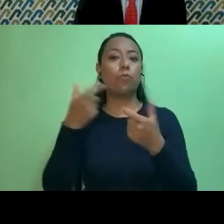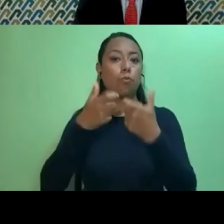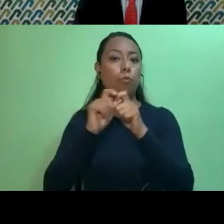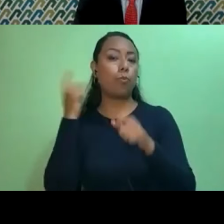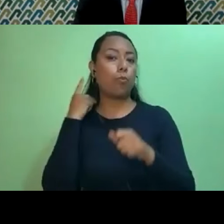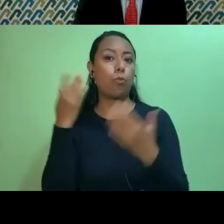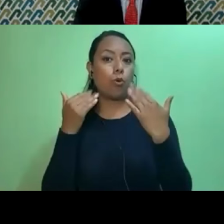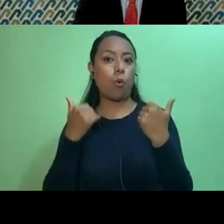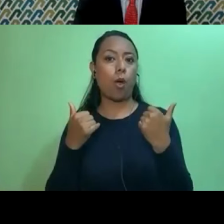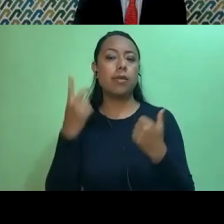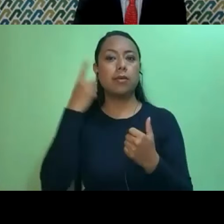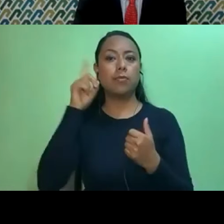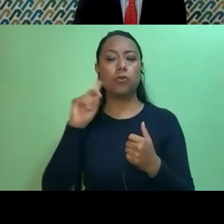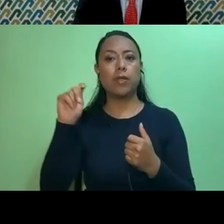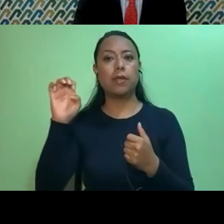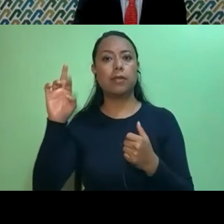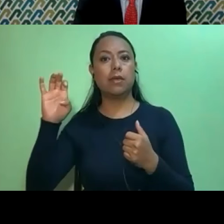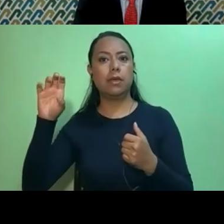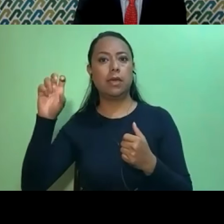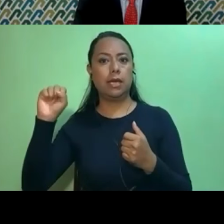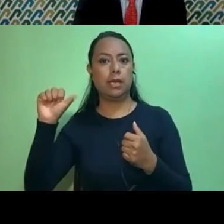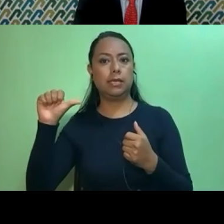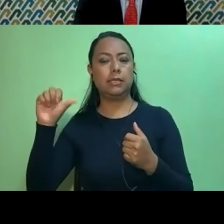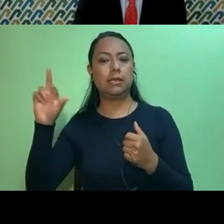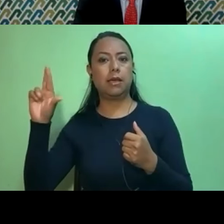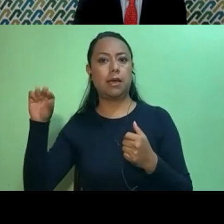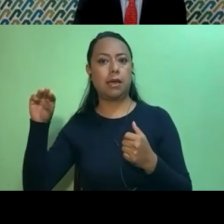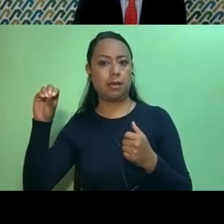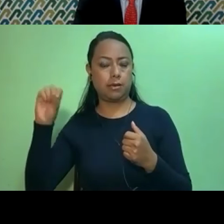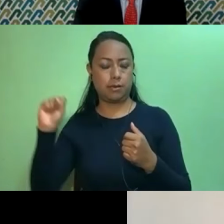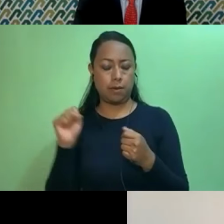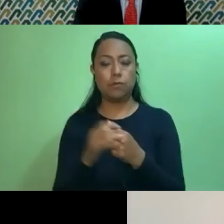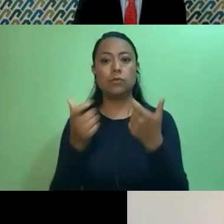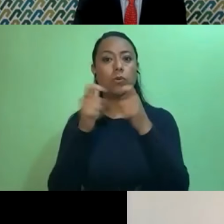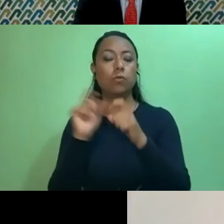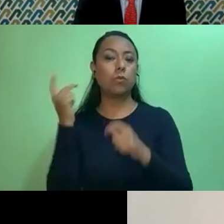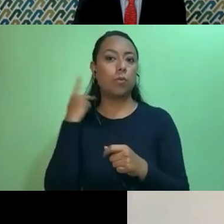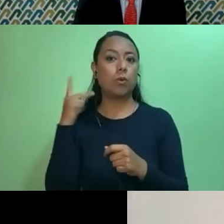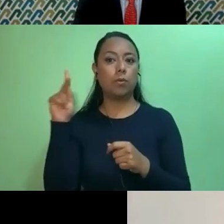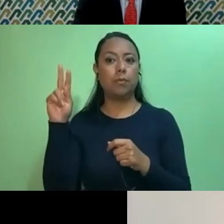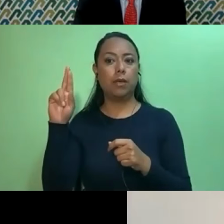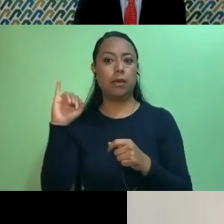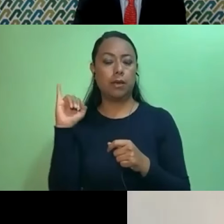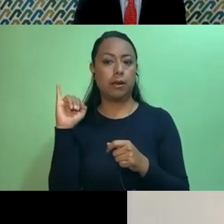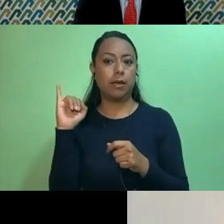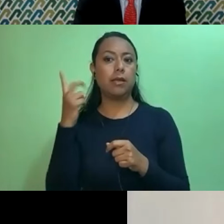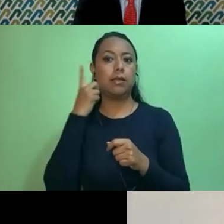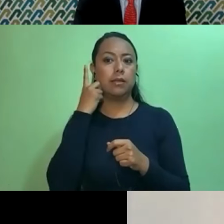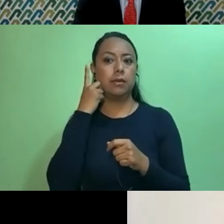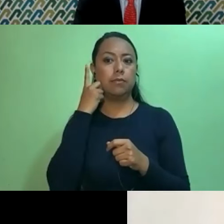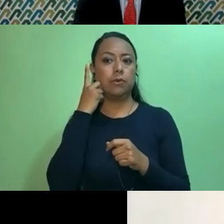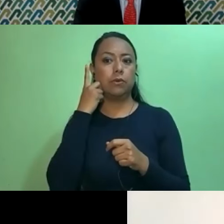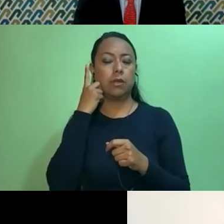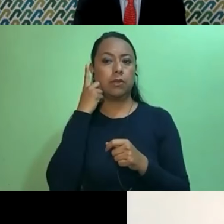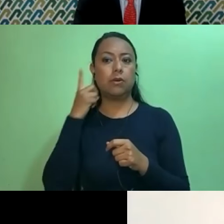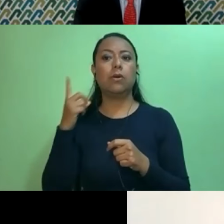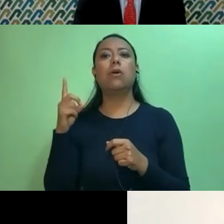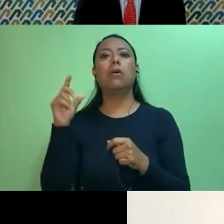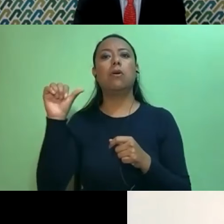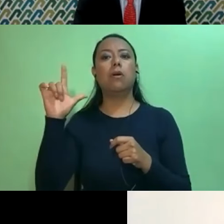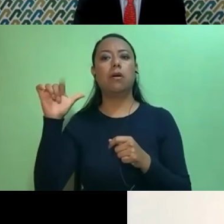Arriola, por el Grupo Parlamentario del Partido Revolucionario Institucional, el diputado Ernesto